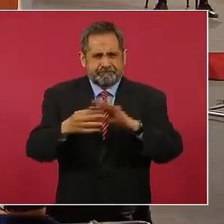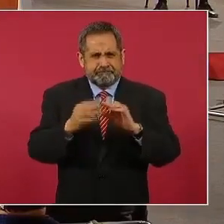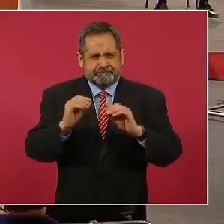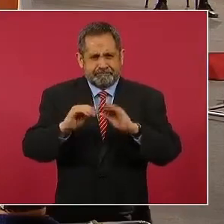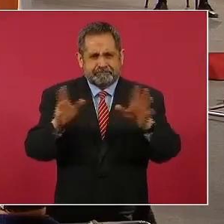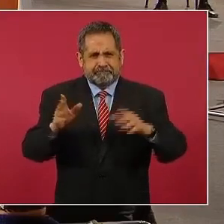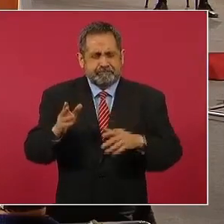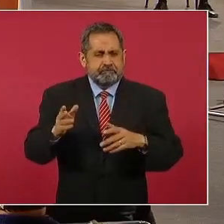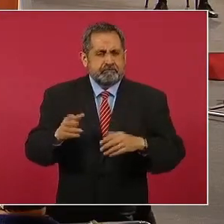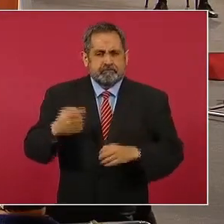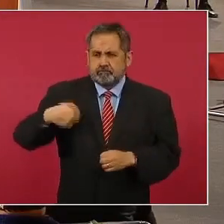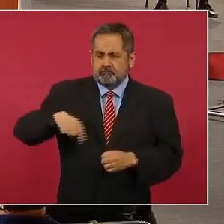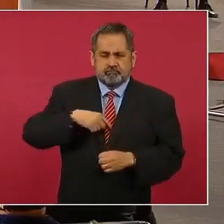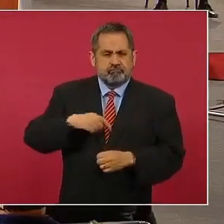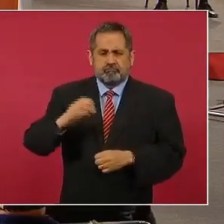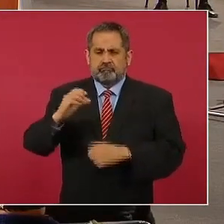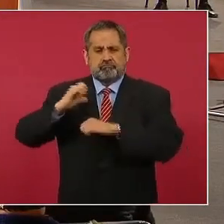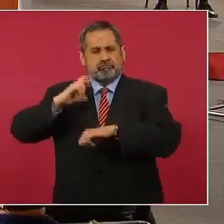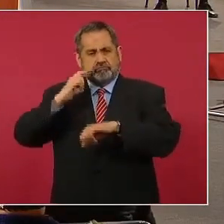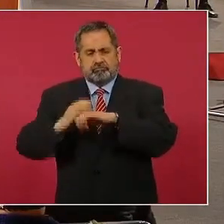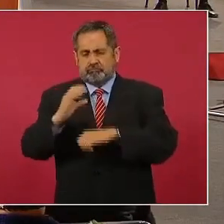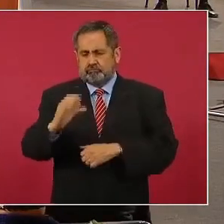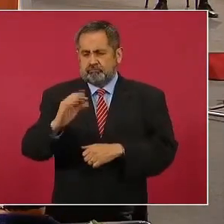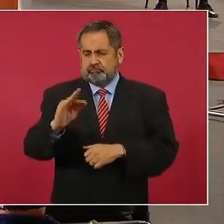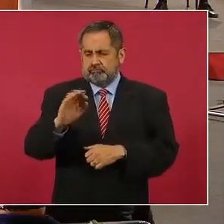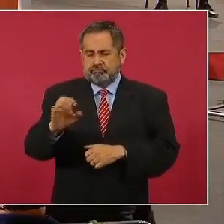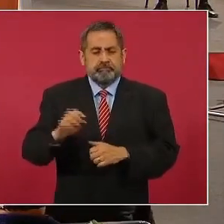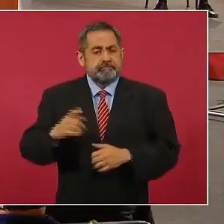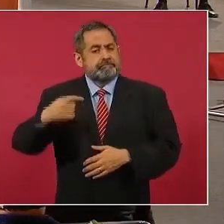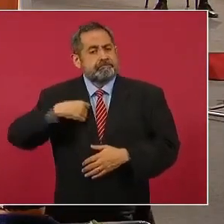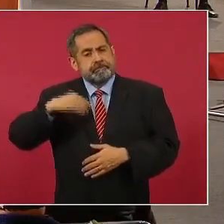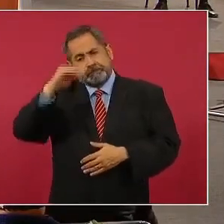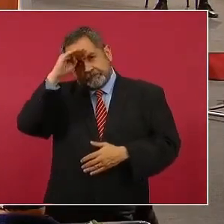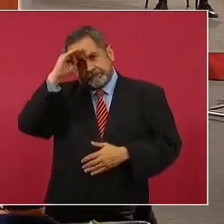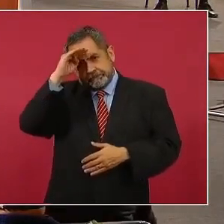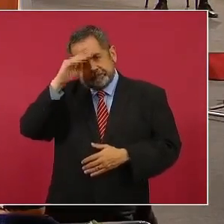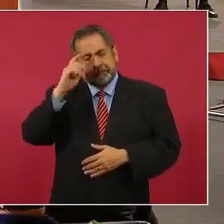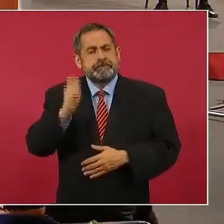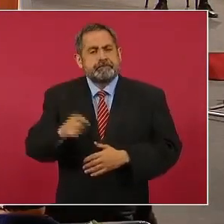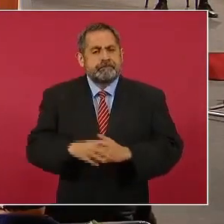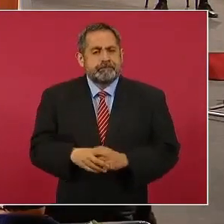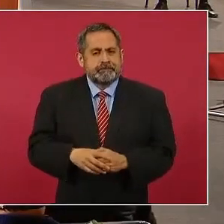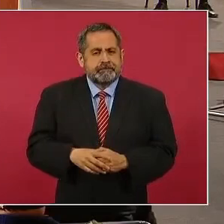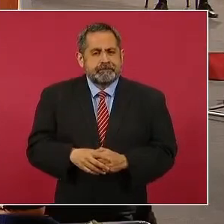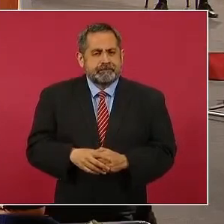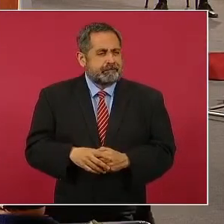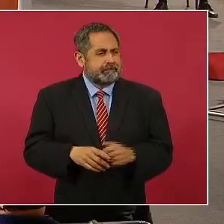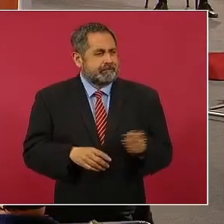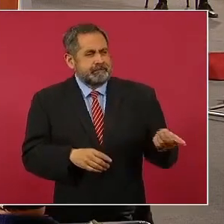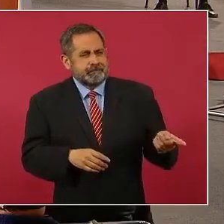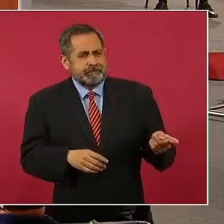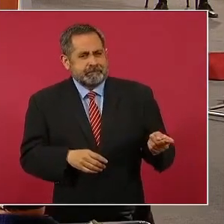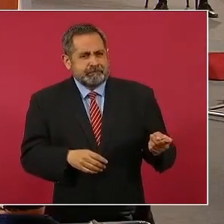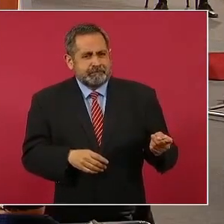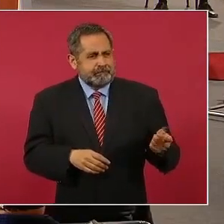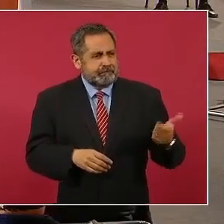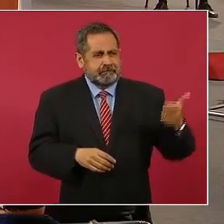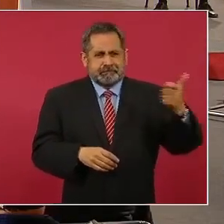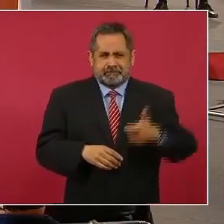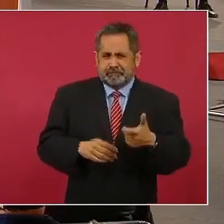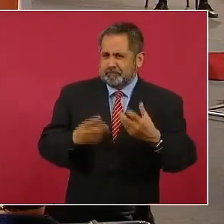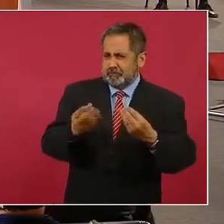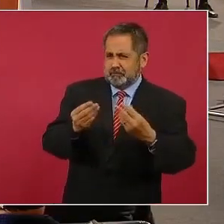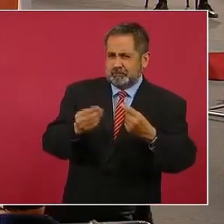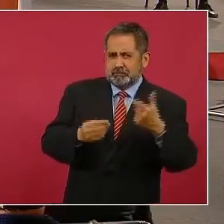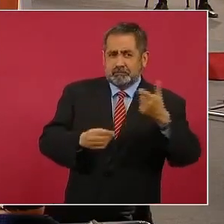algo de parte de nosotros, Comisión Federal de Electricidad. Pensamos que es innecesario que el OXXO pague tanto dinero